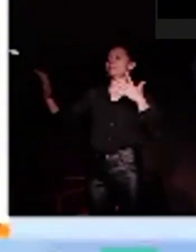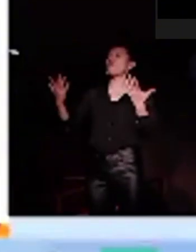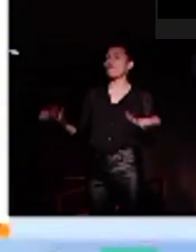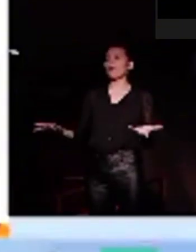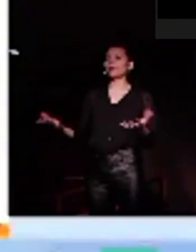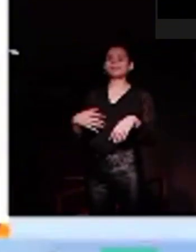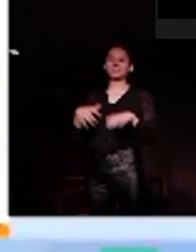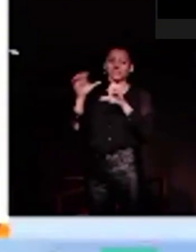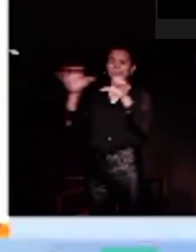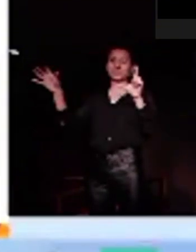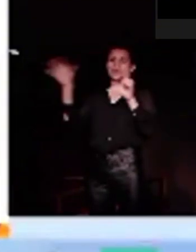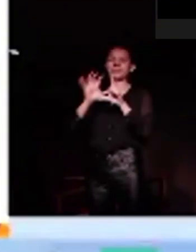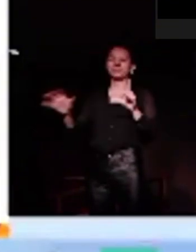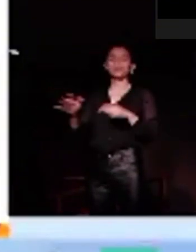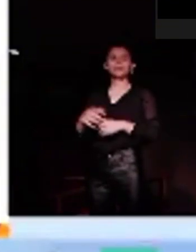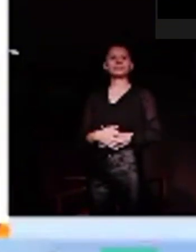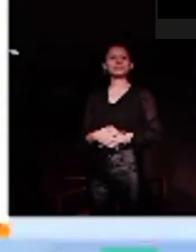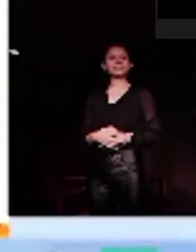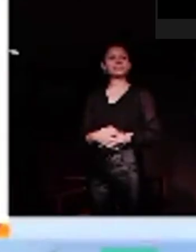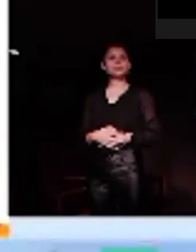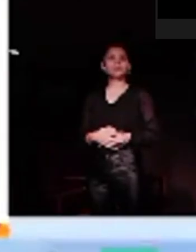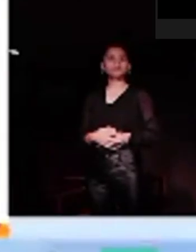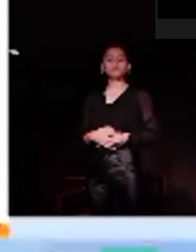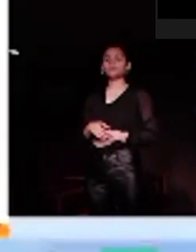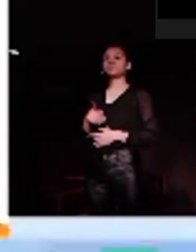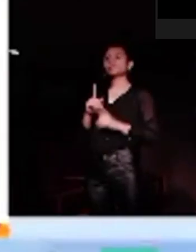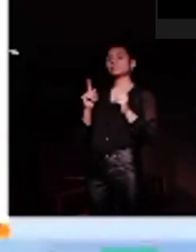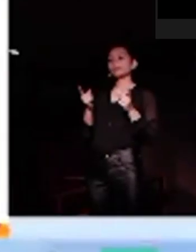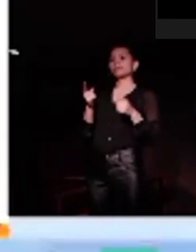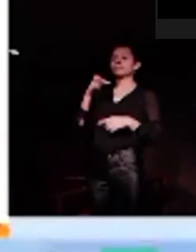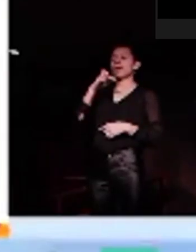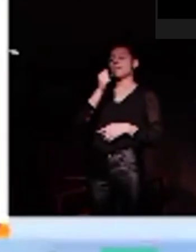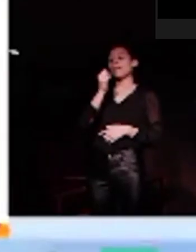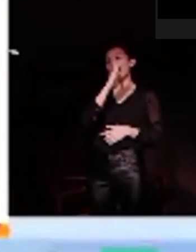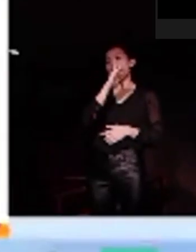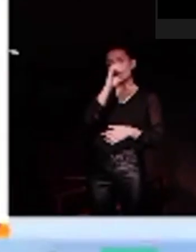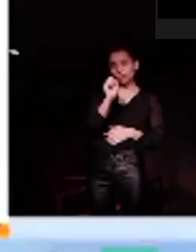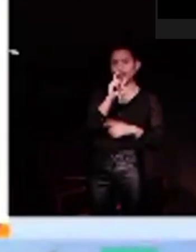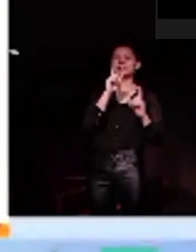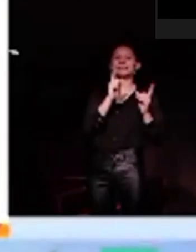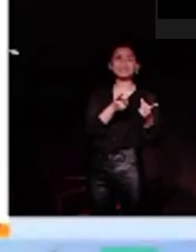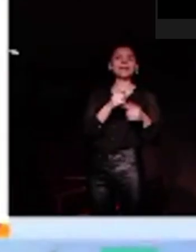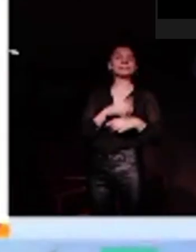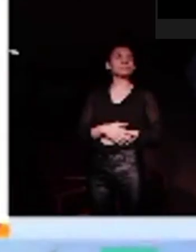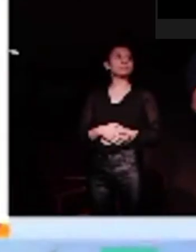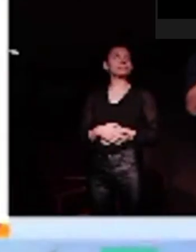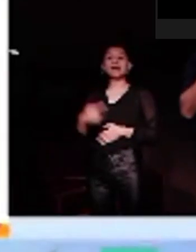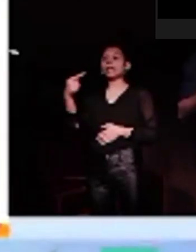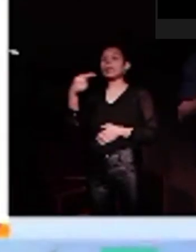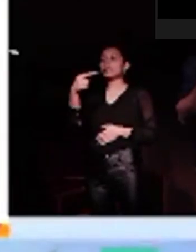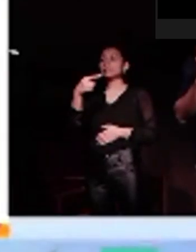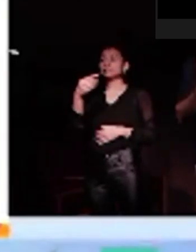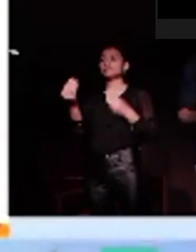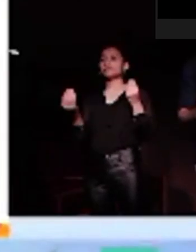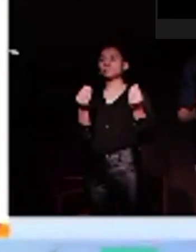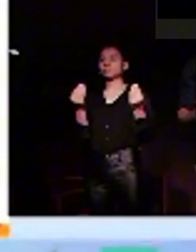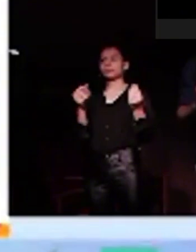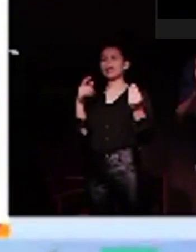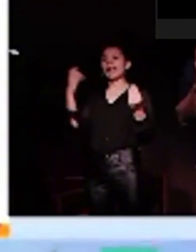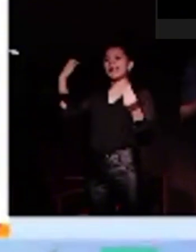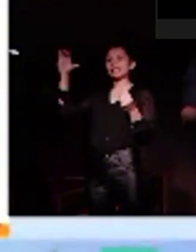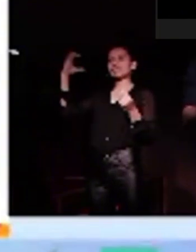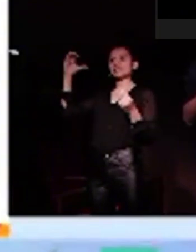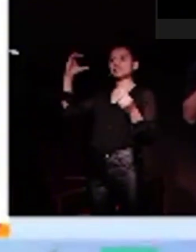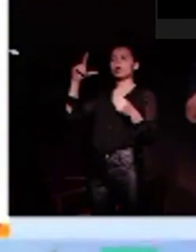Zoom. Acá también está Pablo, Baldrich, estaba. Ella es integrante de la CAS, ella